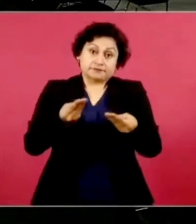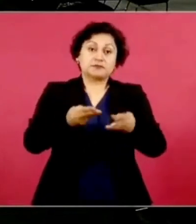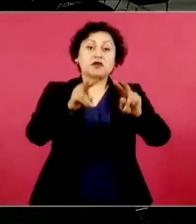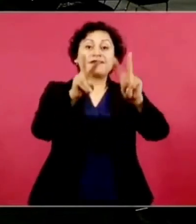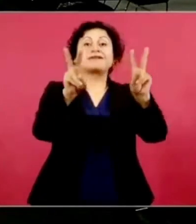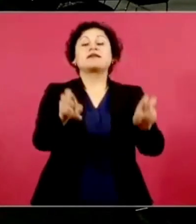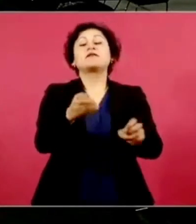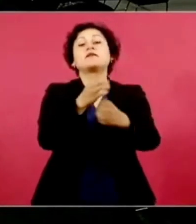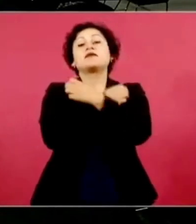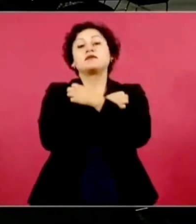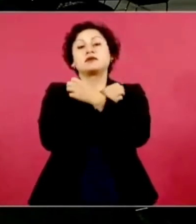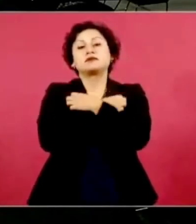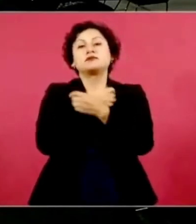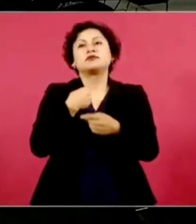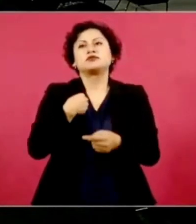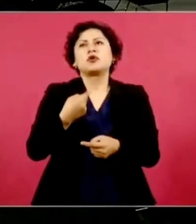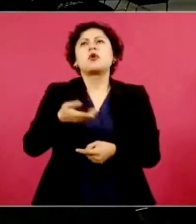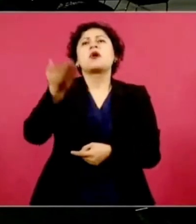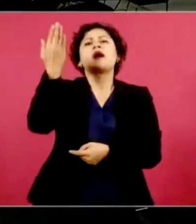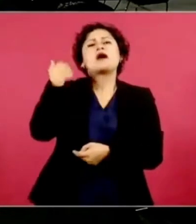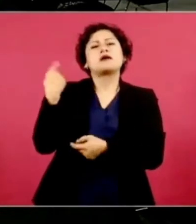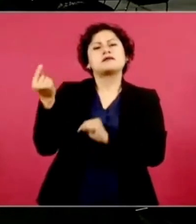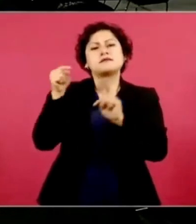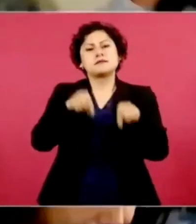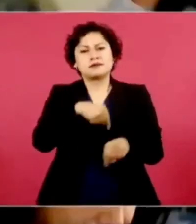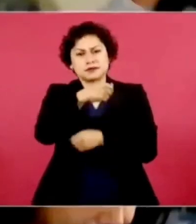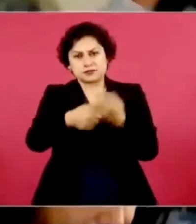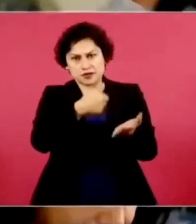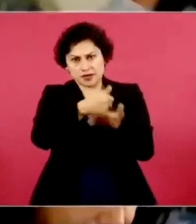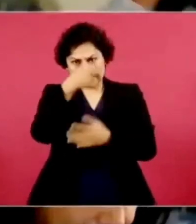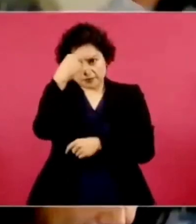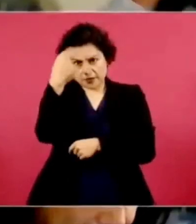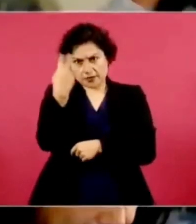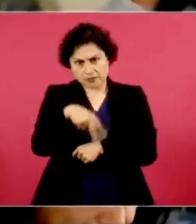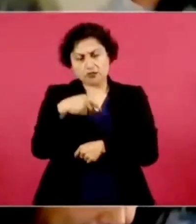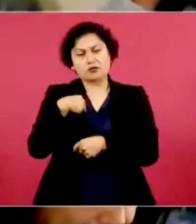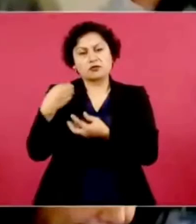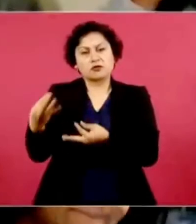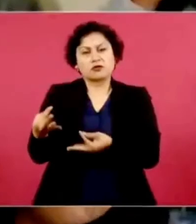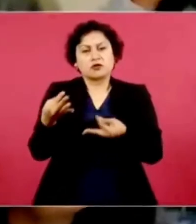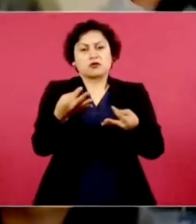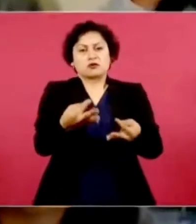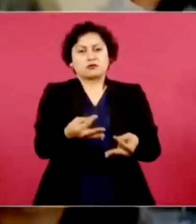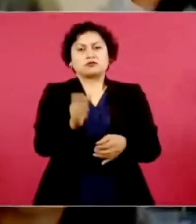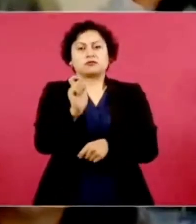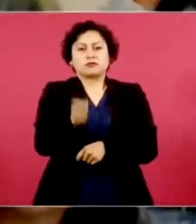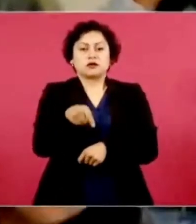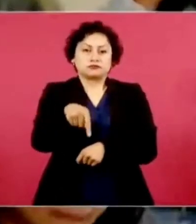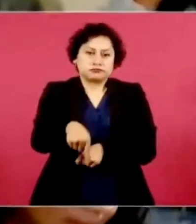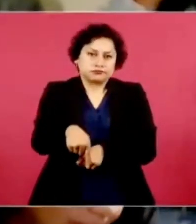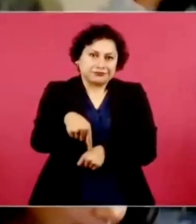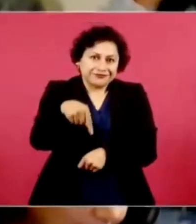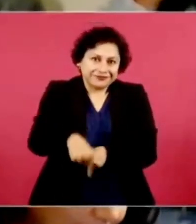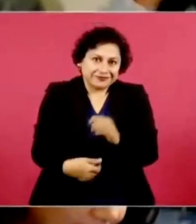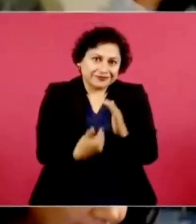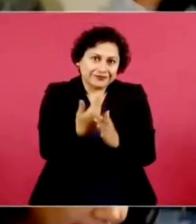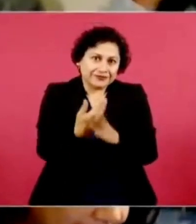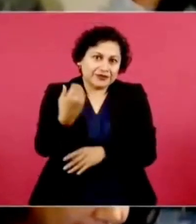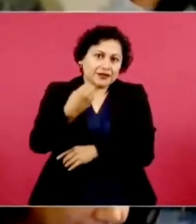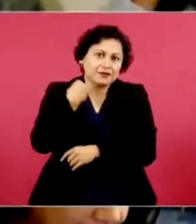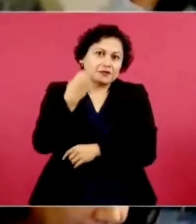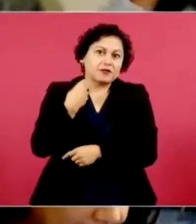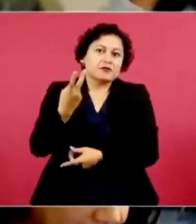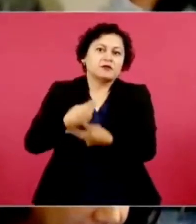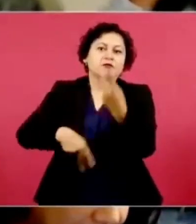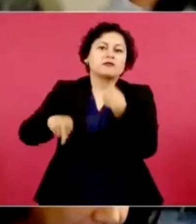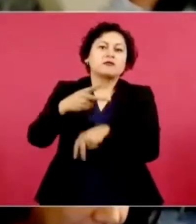me tocó estar acá en la Ciudad de México, en donde hubo un hecho histórico en la conferencia mañanera. Estuvo la secretaria de